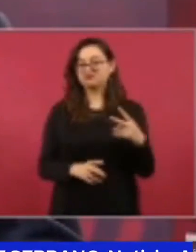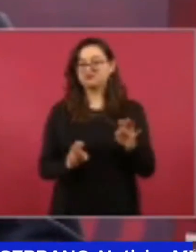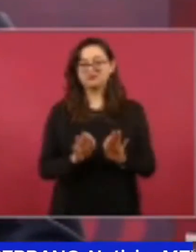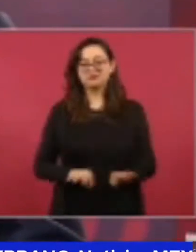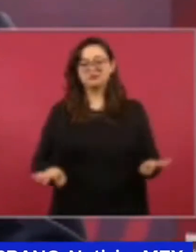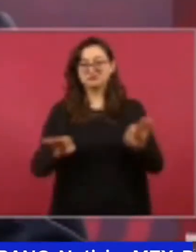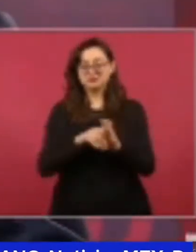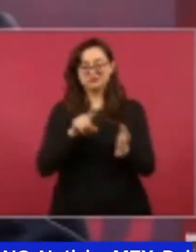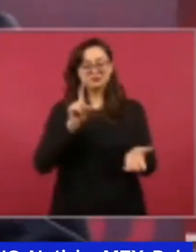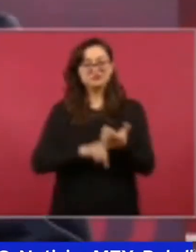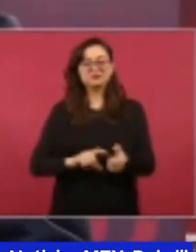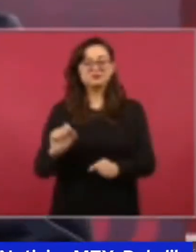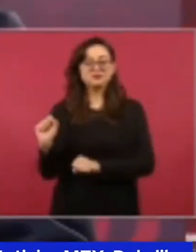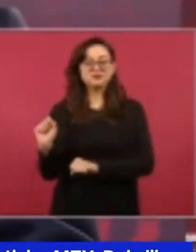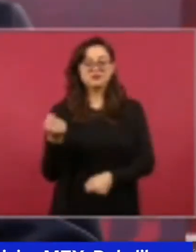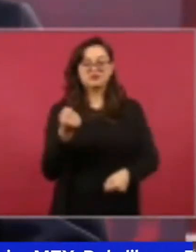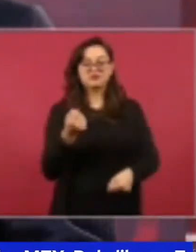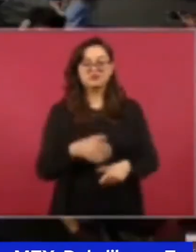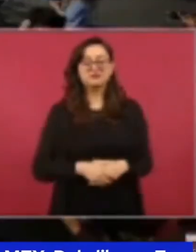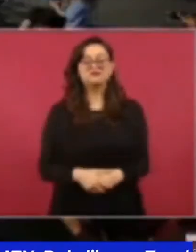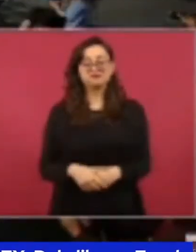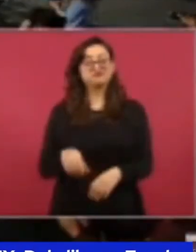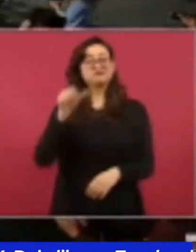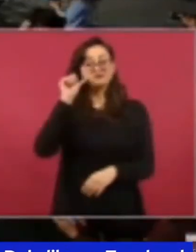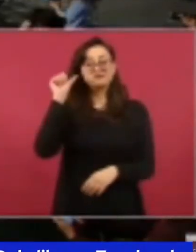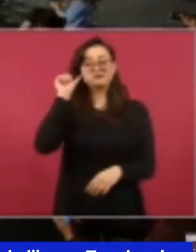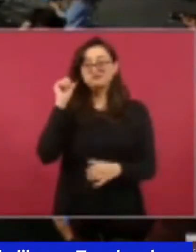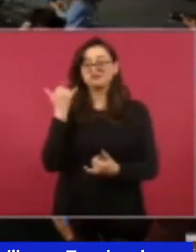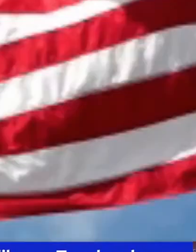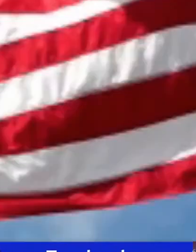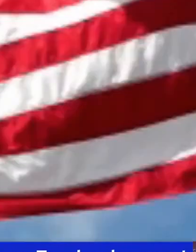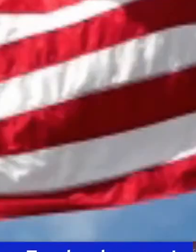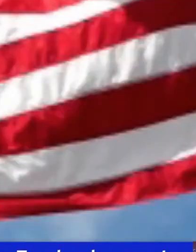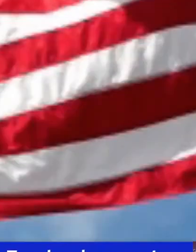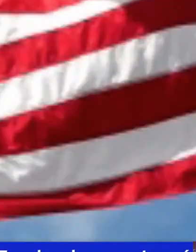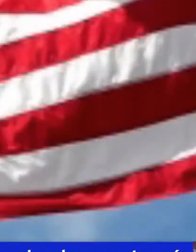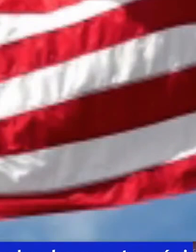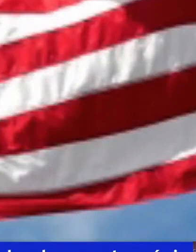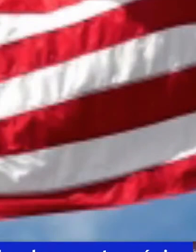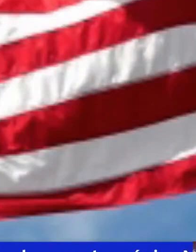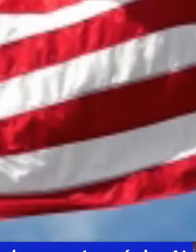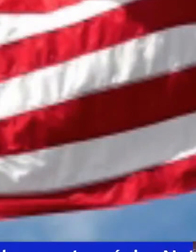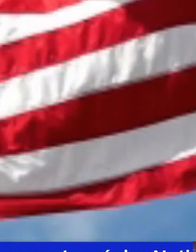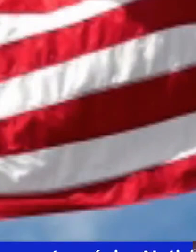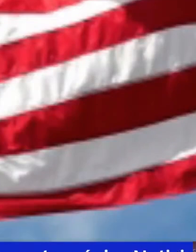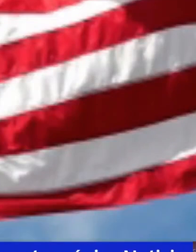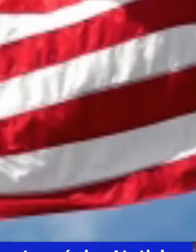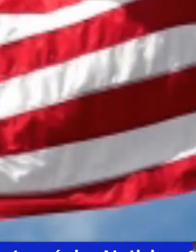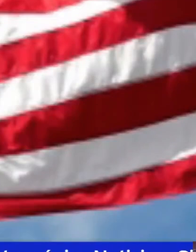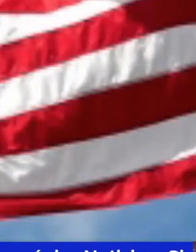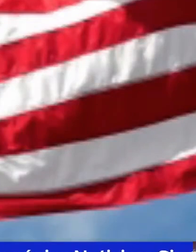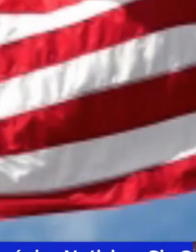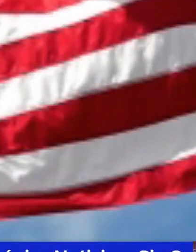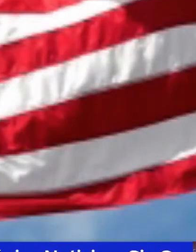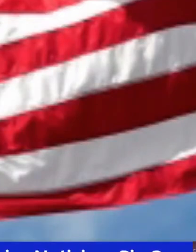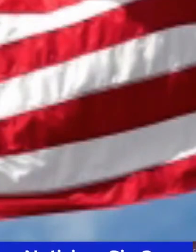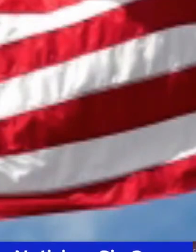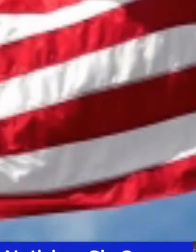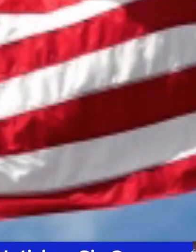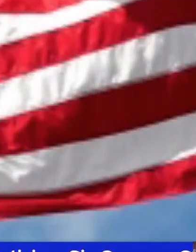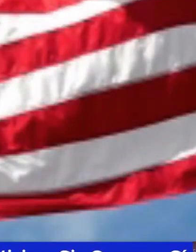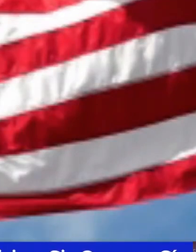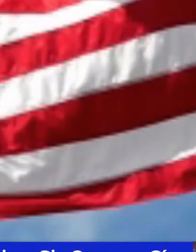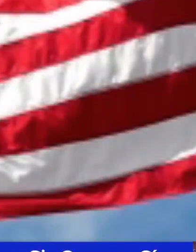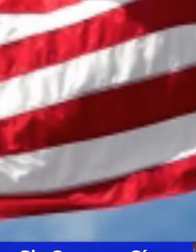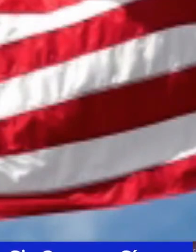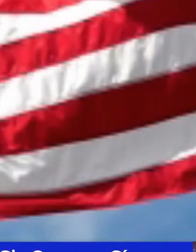En una audiencia con el Comité de Relaciones Exteriores del Senado de Estados Unidos, dijo que así como Estados Unidos respeta la soberanía de México, esperamos